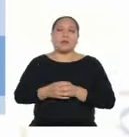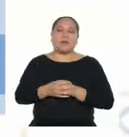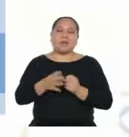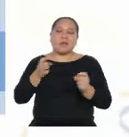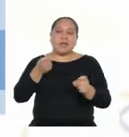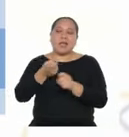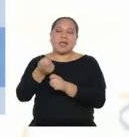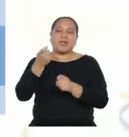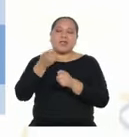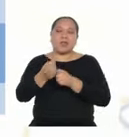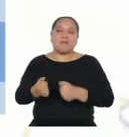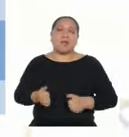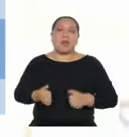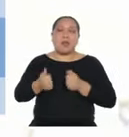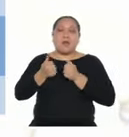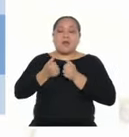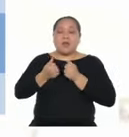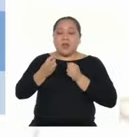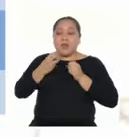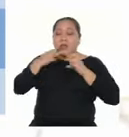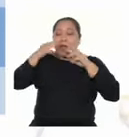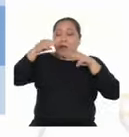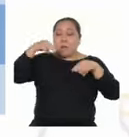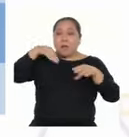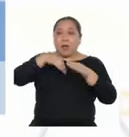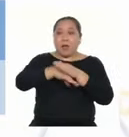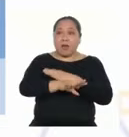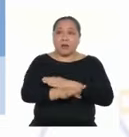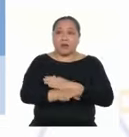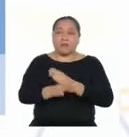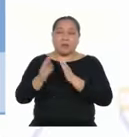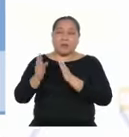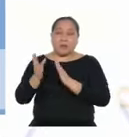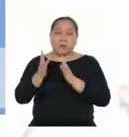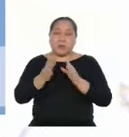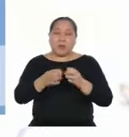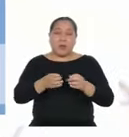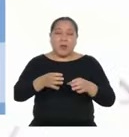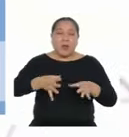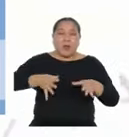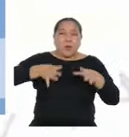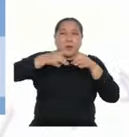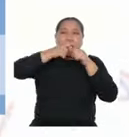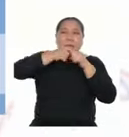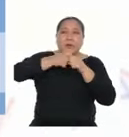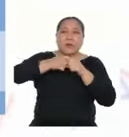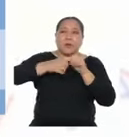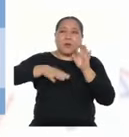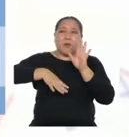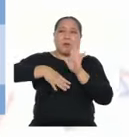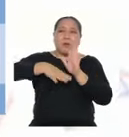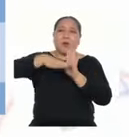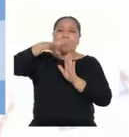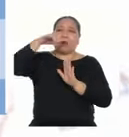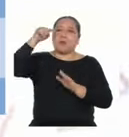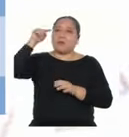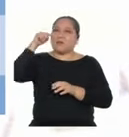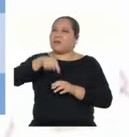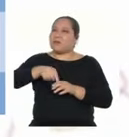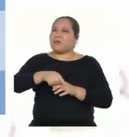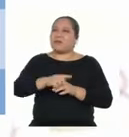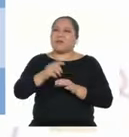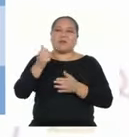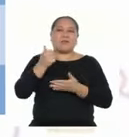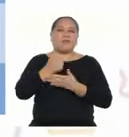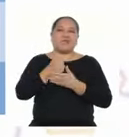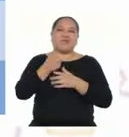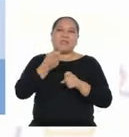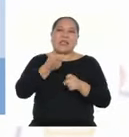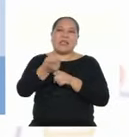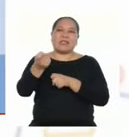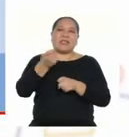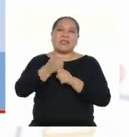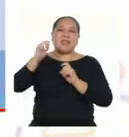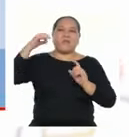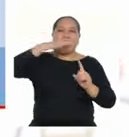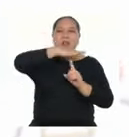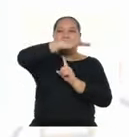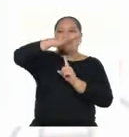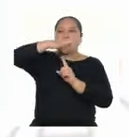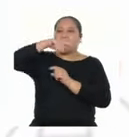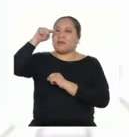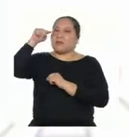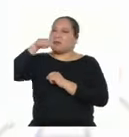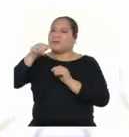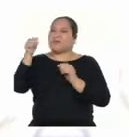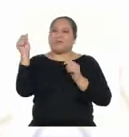vida marina. La producción de plástico va en aumento, siendo perjudicial para el ambiente, y eso no es